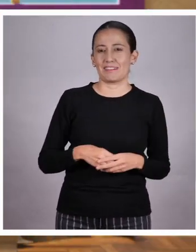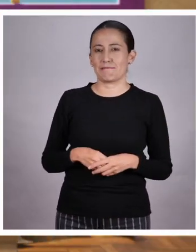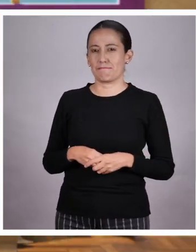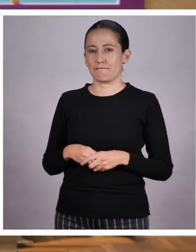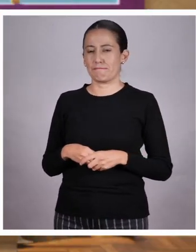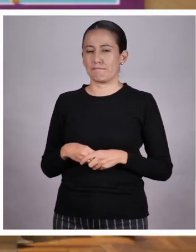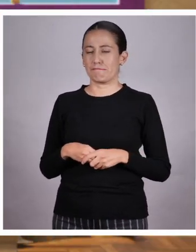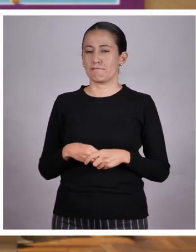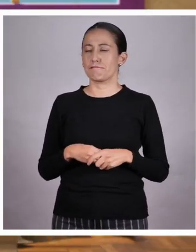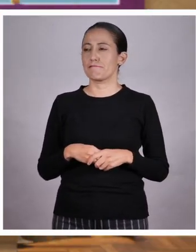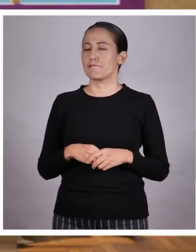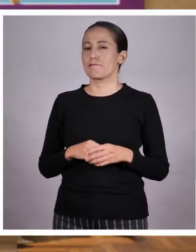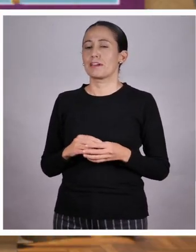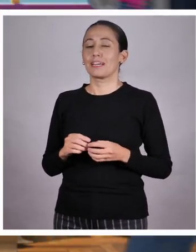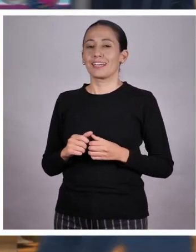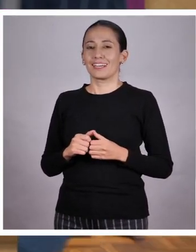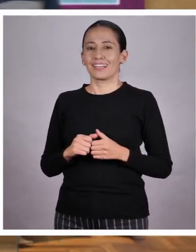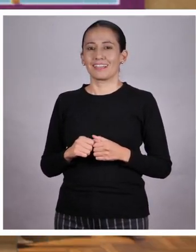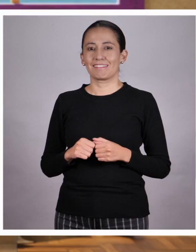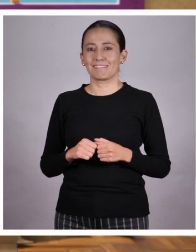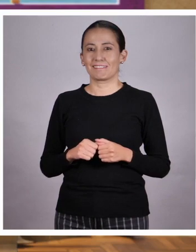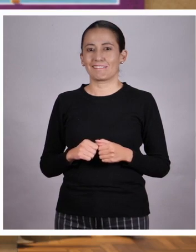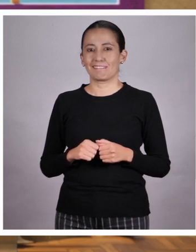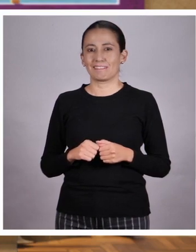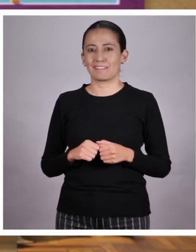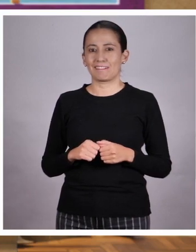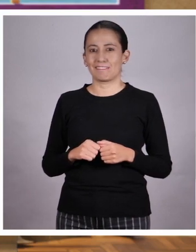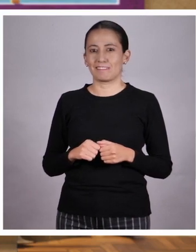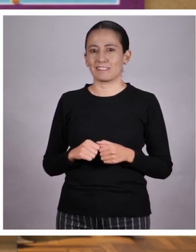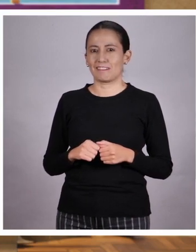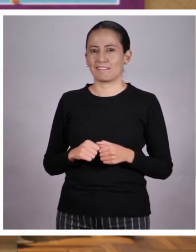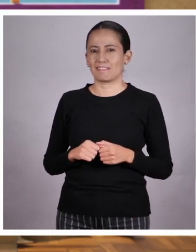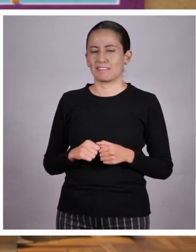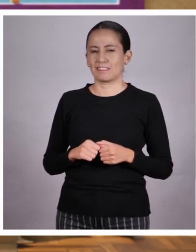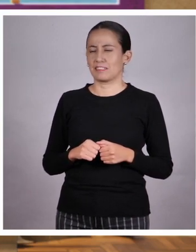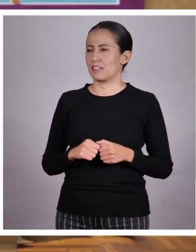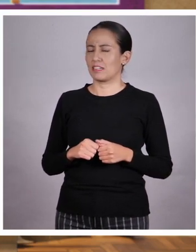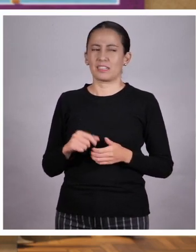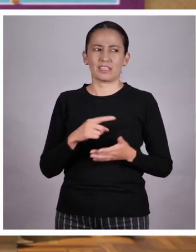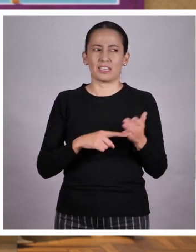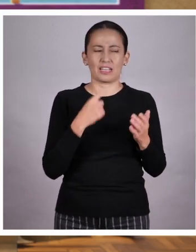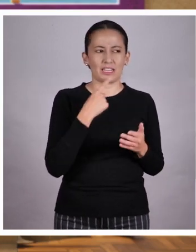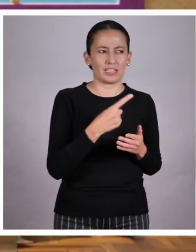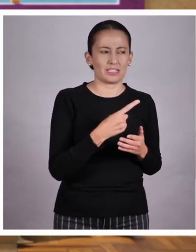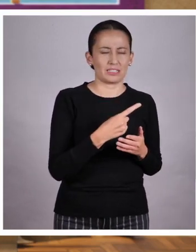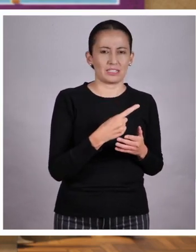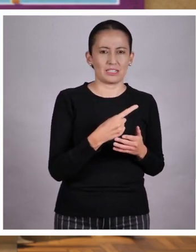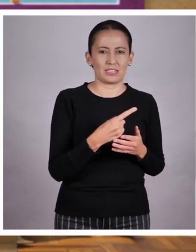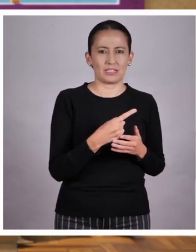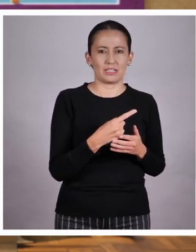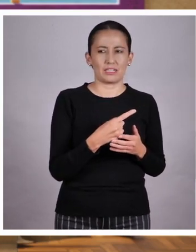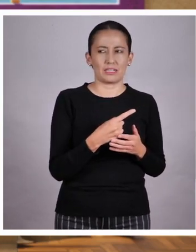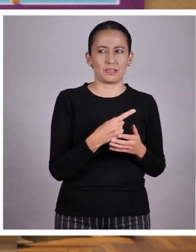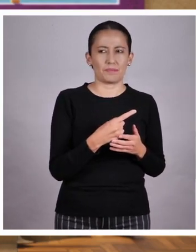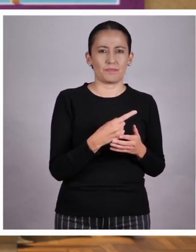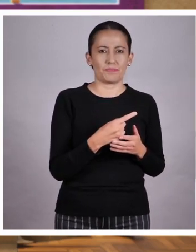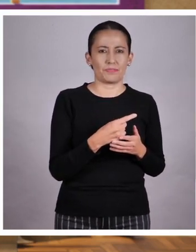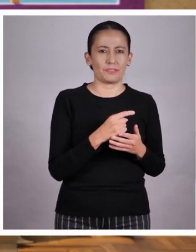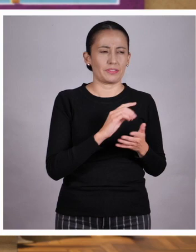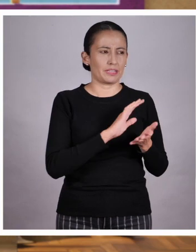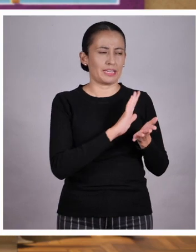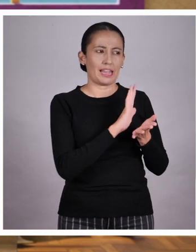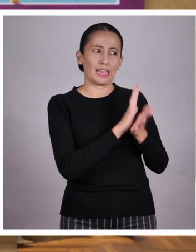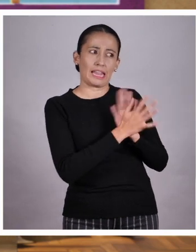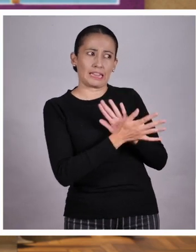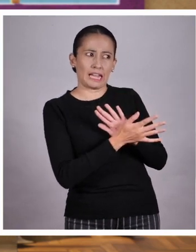Eso. Yupai Mira, aquí está. ¿Y qué me dijiste? Yupai Chani. De nada,